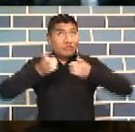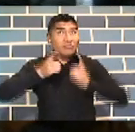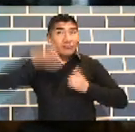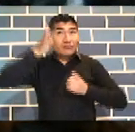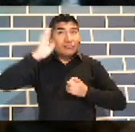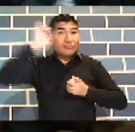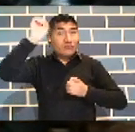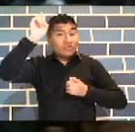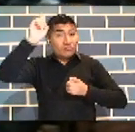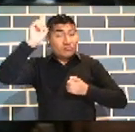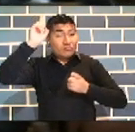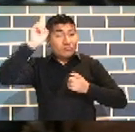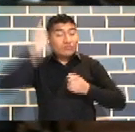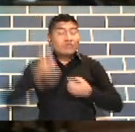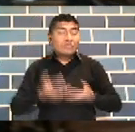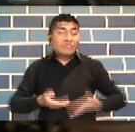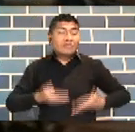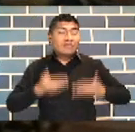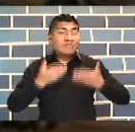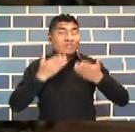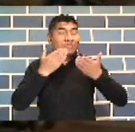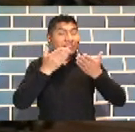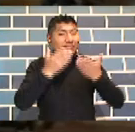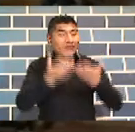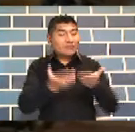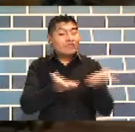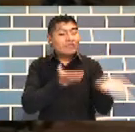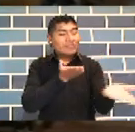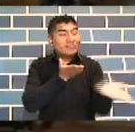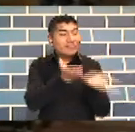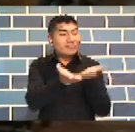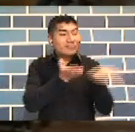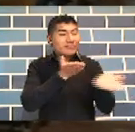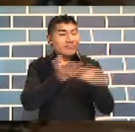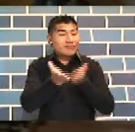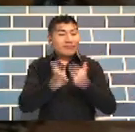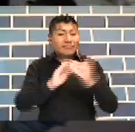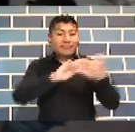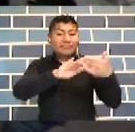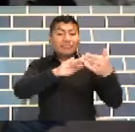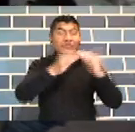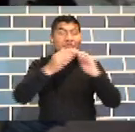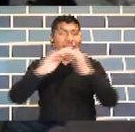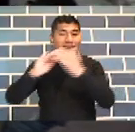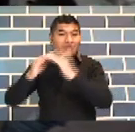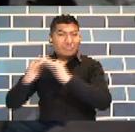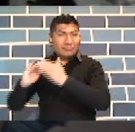Dios poniéndose al servicio de la comunidad.